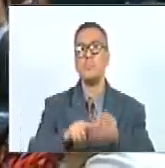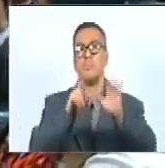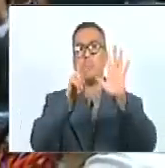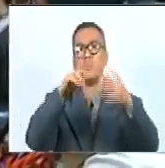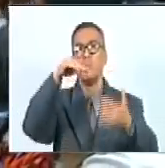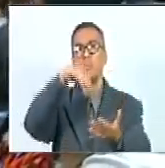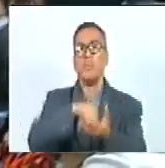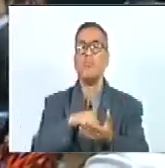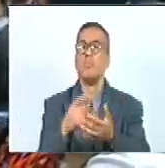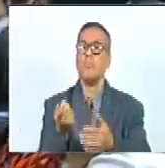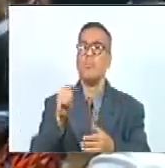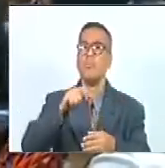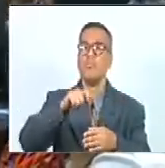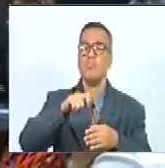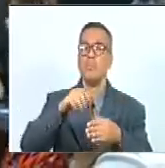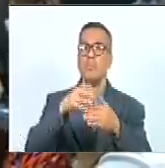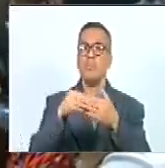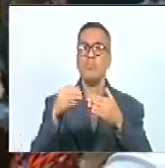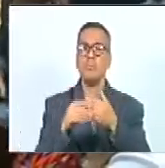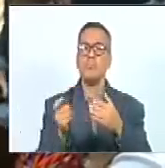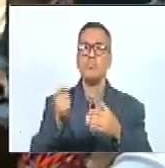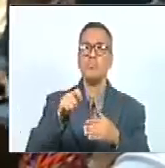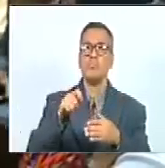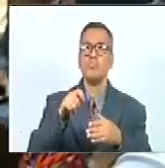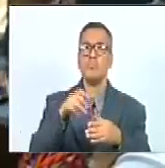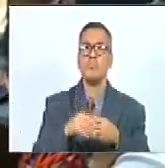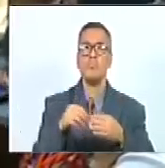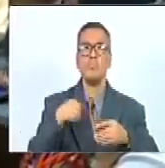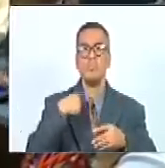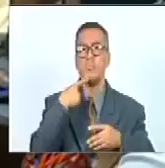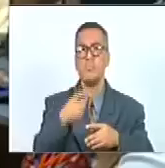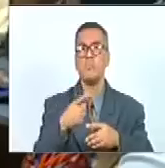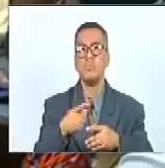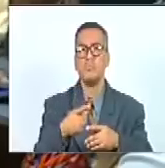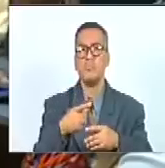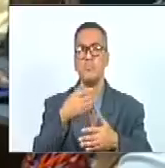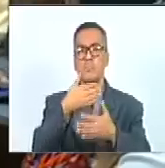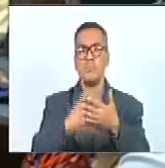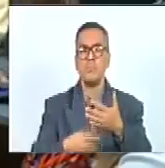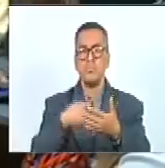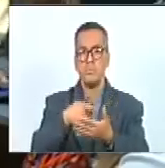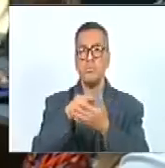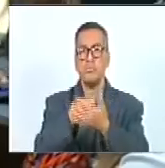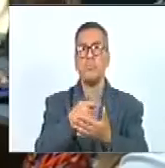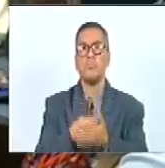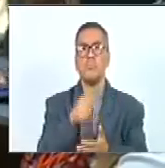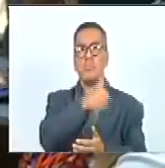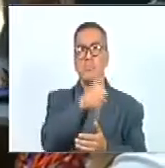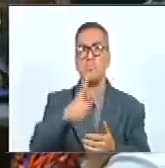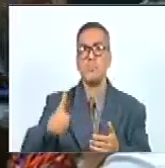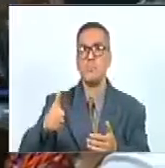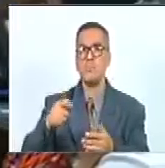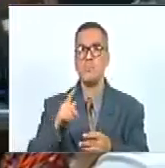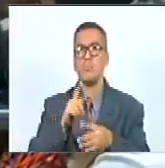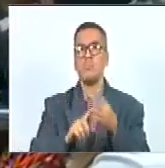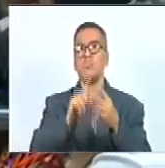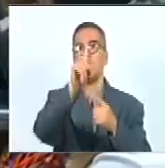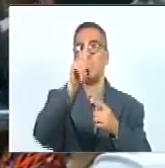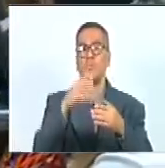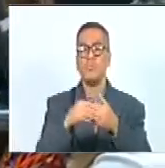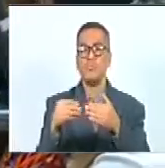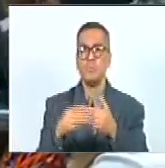cuántos dólares más para poder hacerlo. Y están pidiendo una colecta. para que cada egresado ponga un